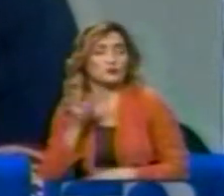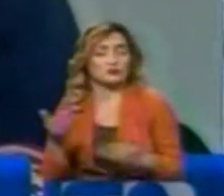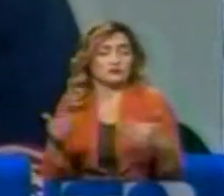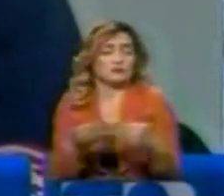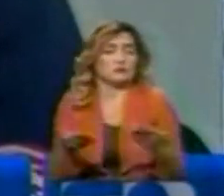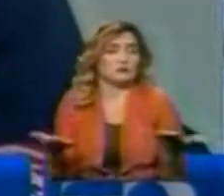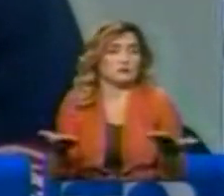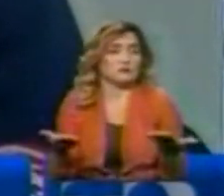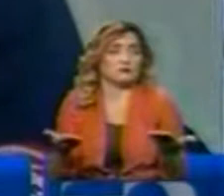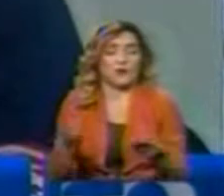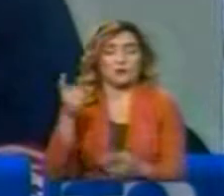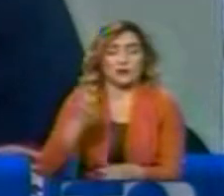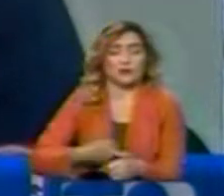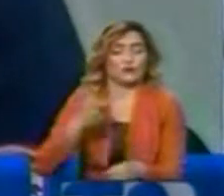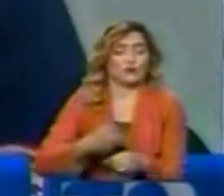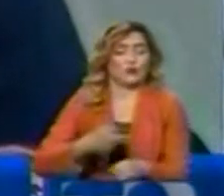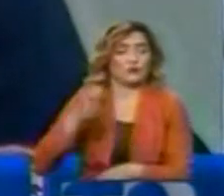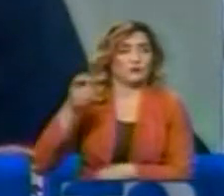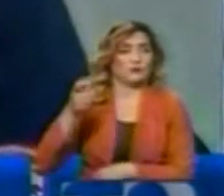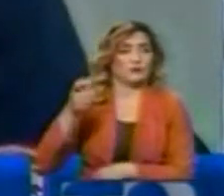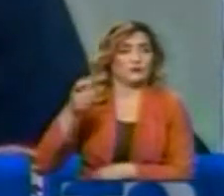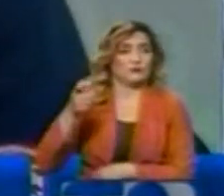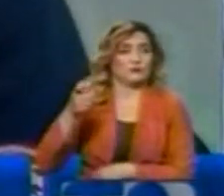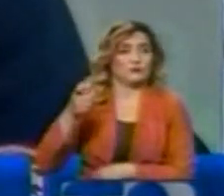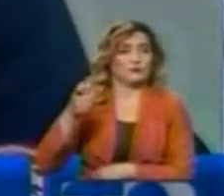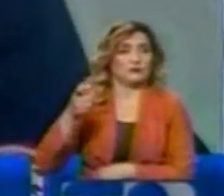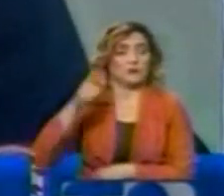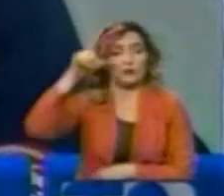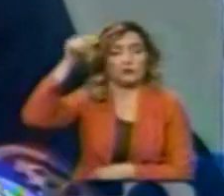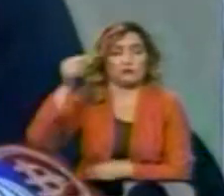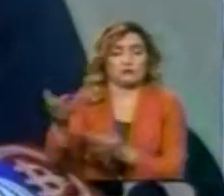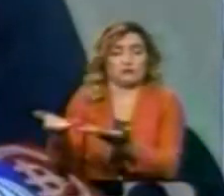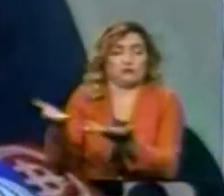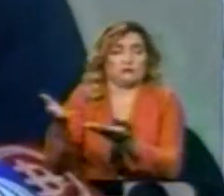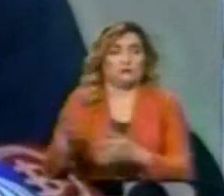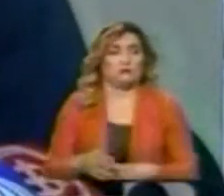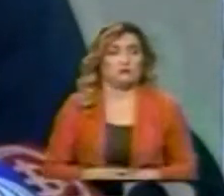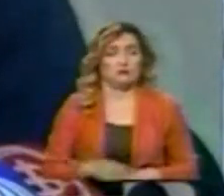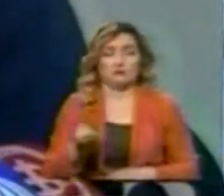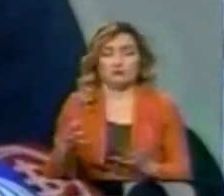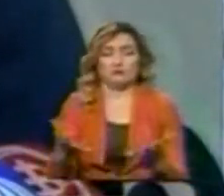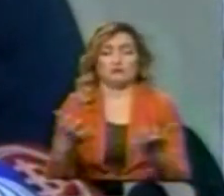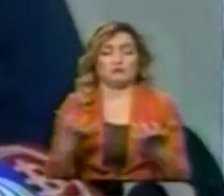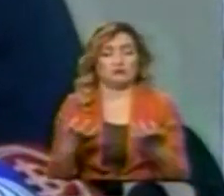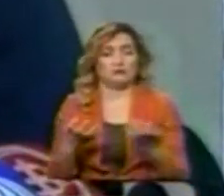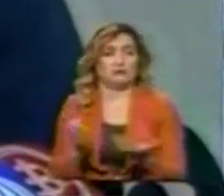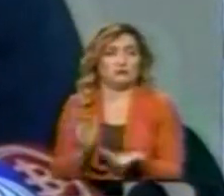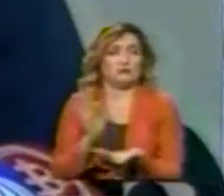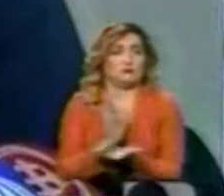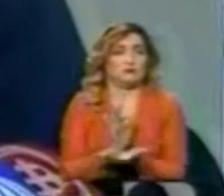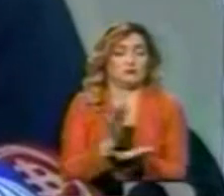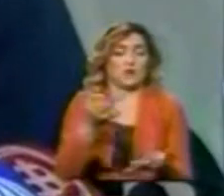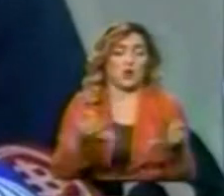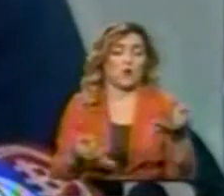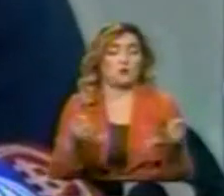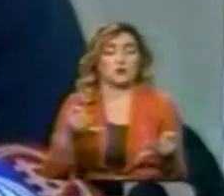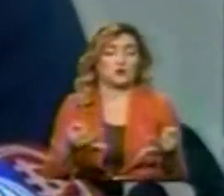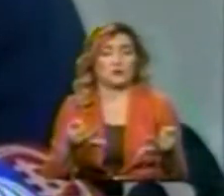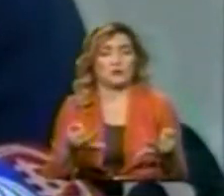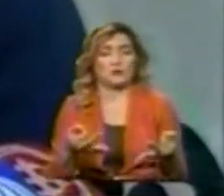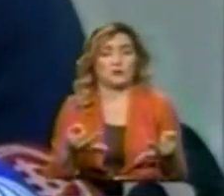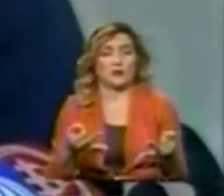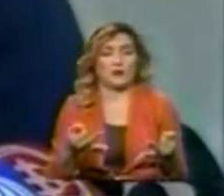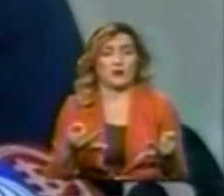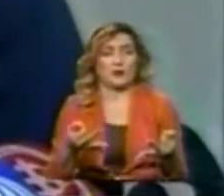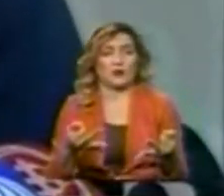delito es única y exclusivamente el Estado. Es como que usted quiera comparecer a un juicio, por mucho cariño que